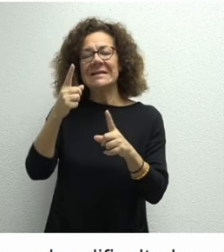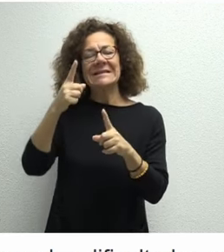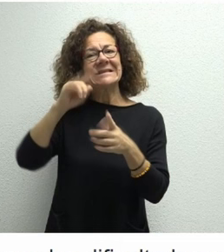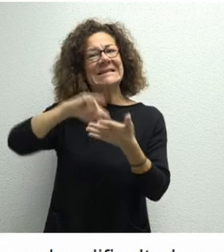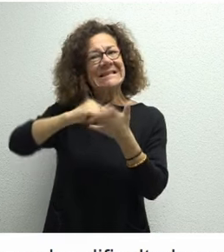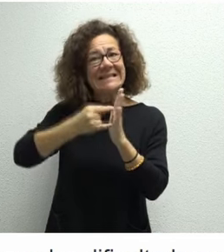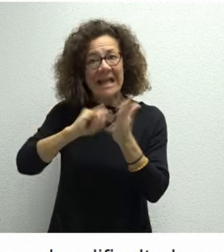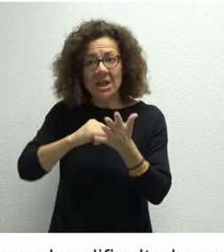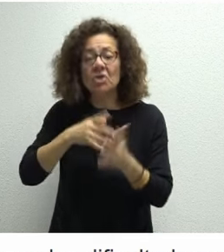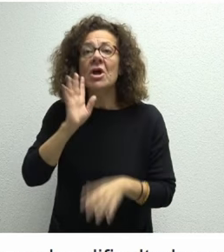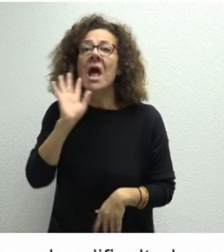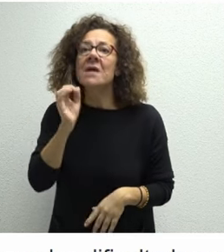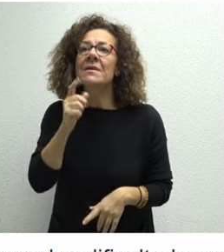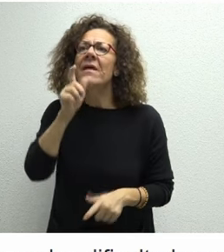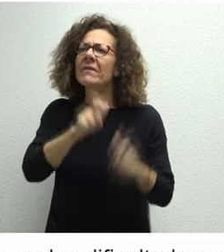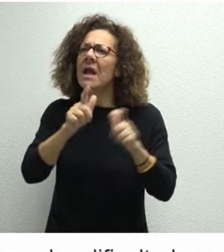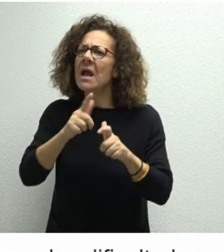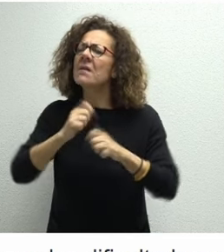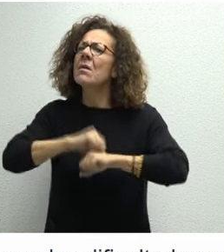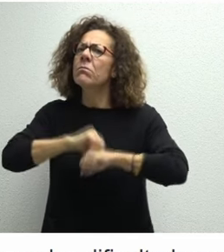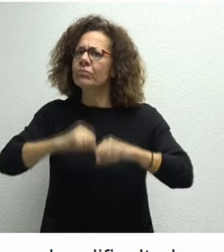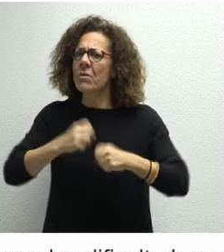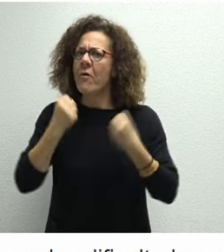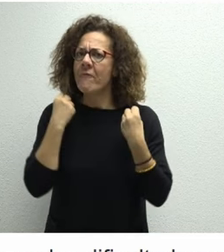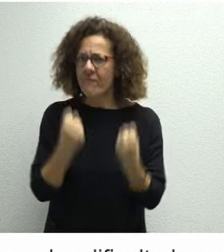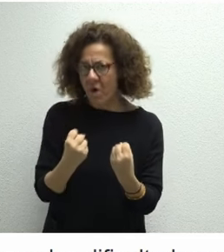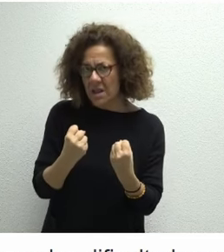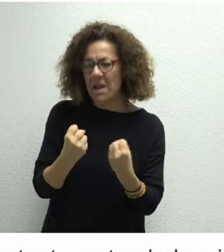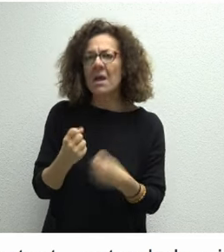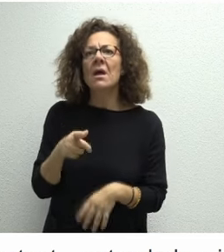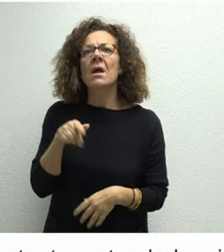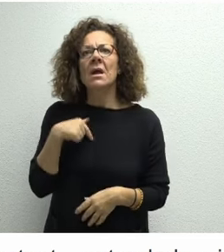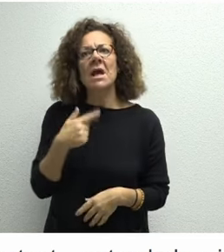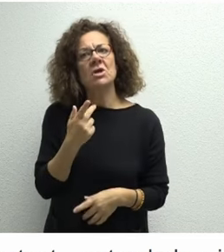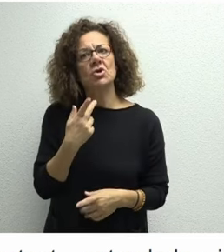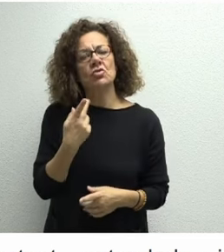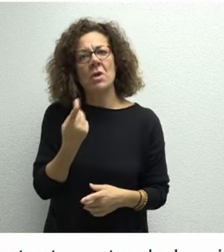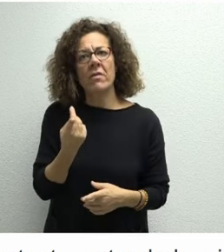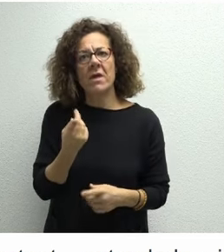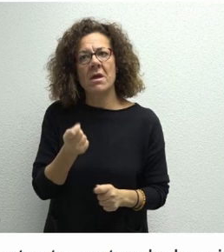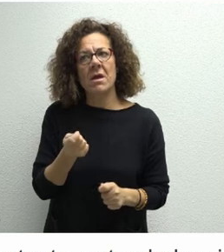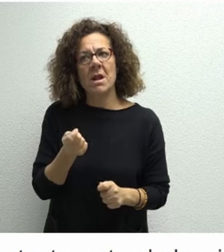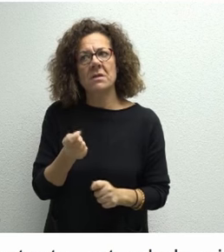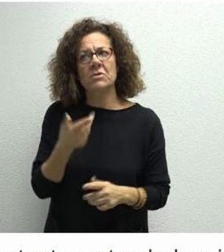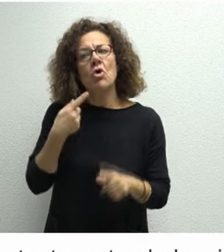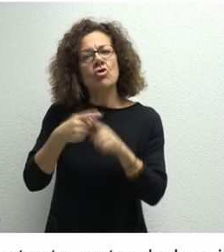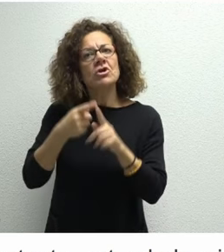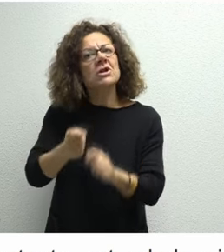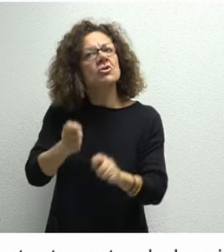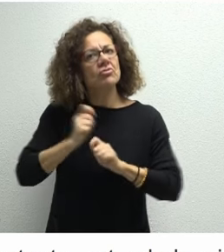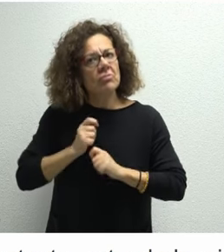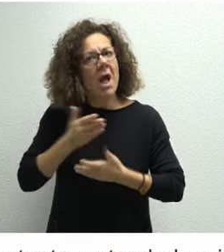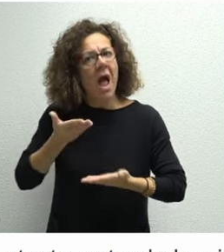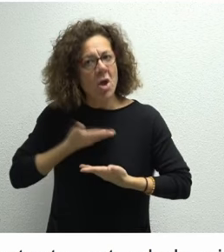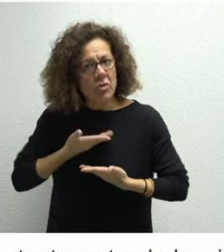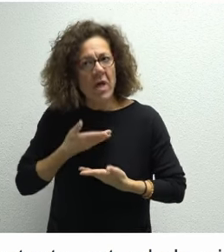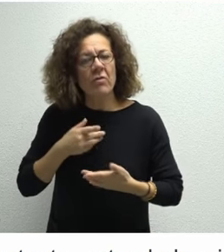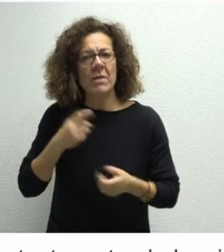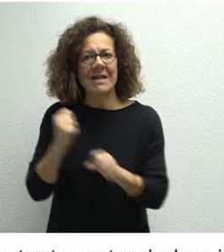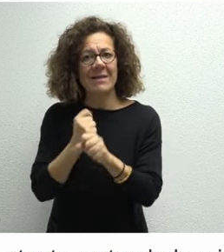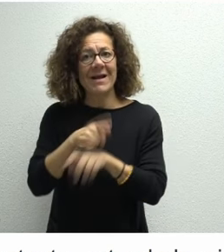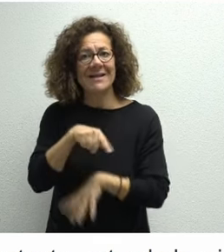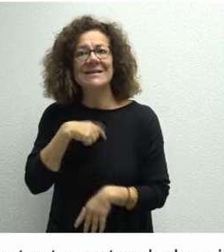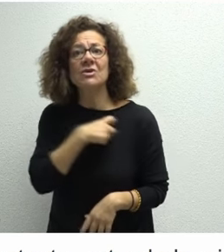es verdad que hay gente muy potente a nivel técnico es verdad que ha sido uno de los de los abreostras que hemos tenido para poder trabajar bien en estas